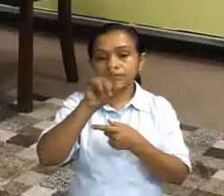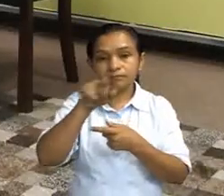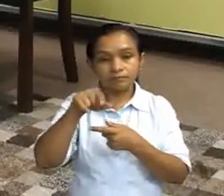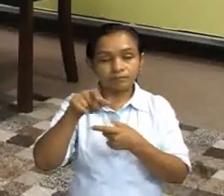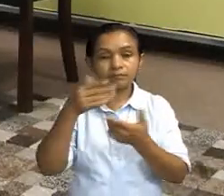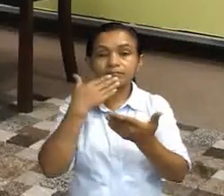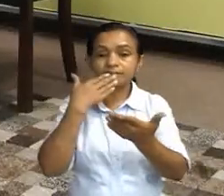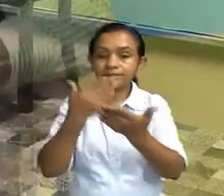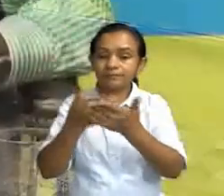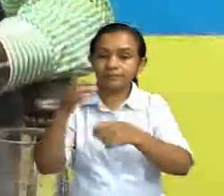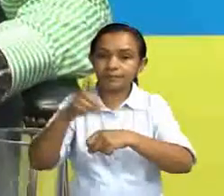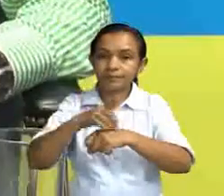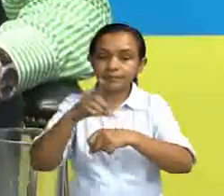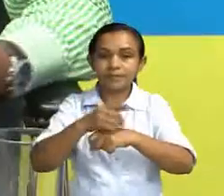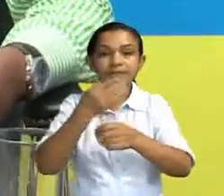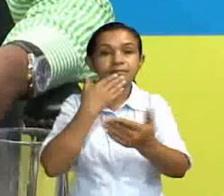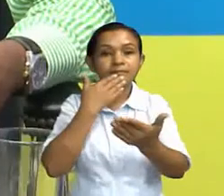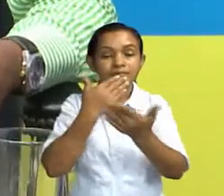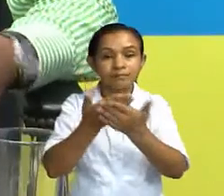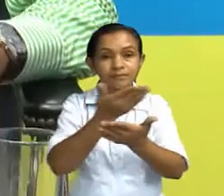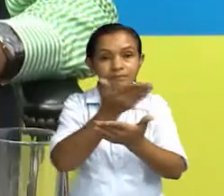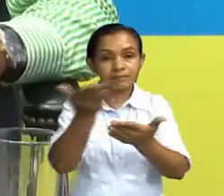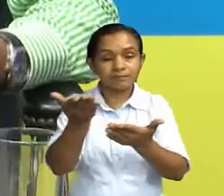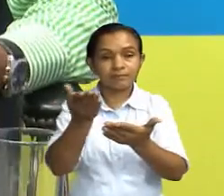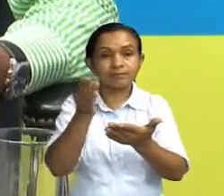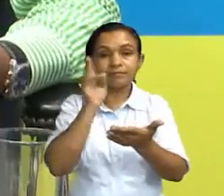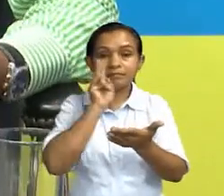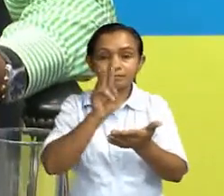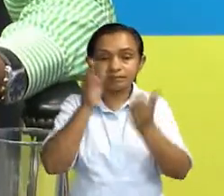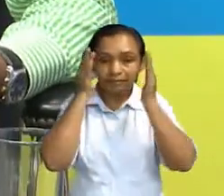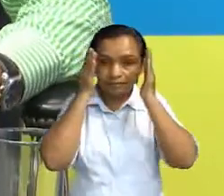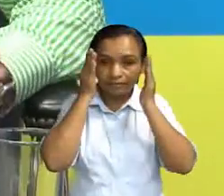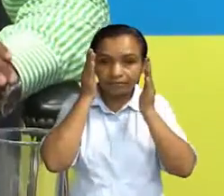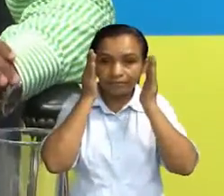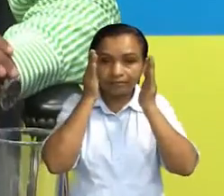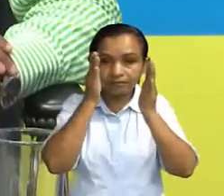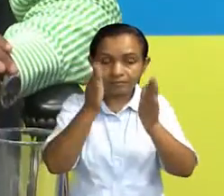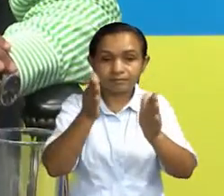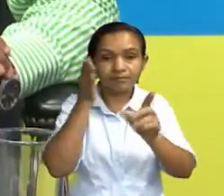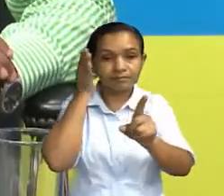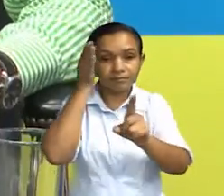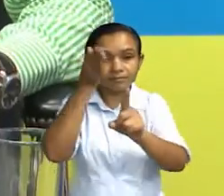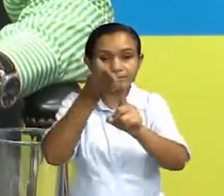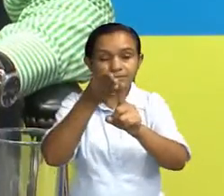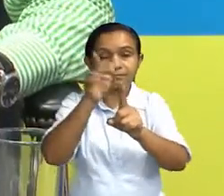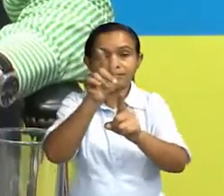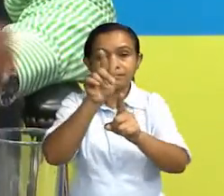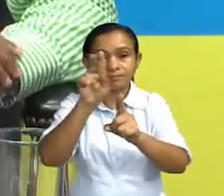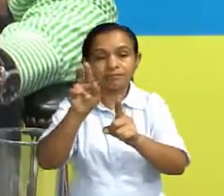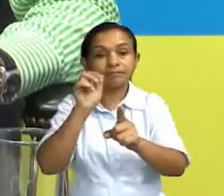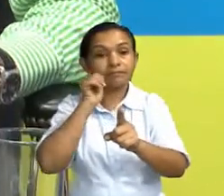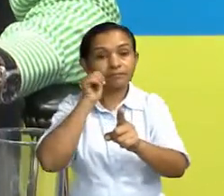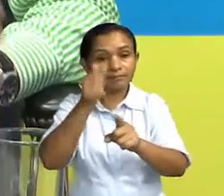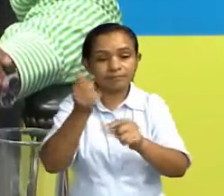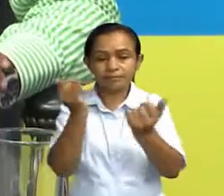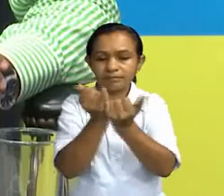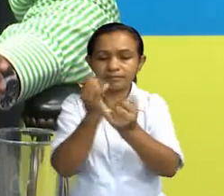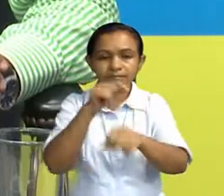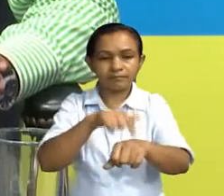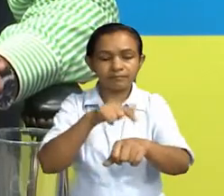doctora. Le agradecemos también a usted, amigos televidentes, su fiel sintonía. Le esperamos el día de mañana a esta misma hora y por